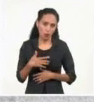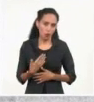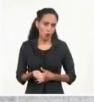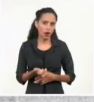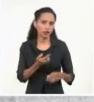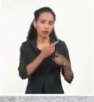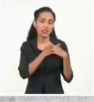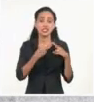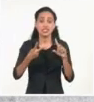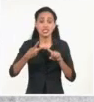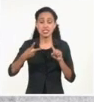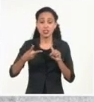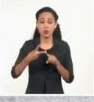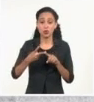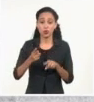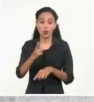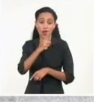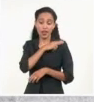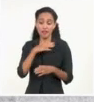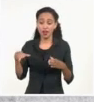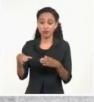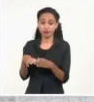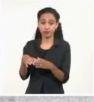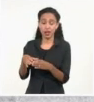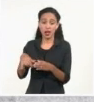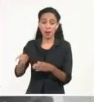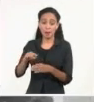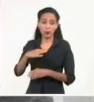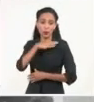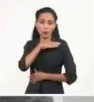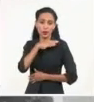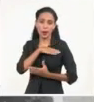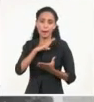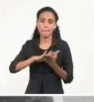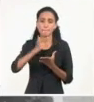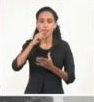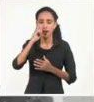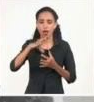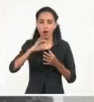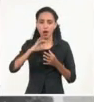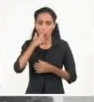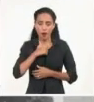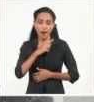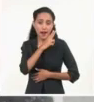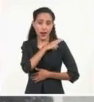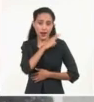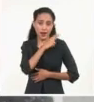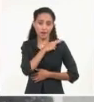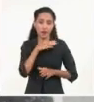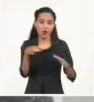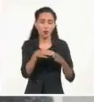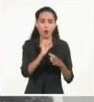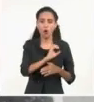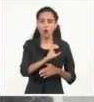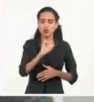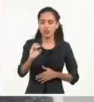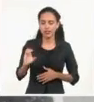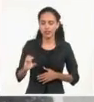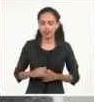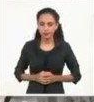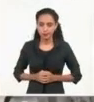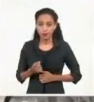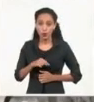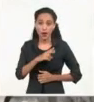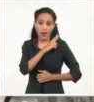segundo jefe del campamento militar de Managua jefe de la sección de operaciones del ejército occidental jefe de la dirección